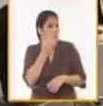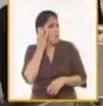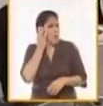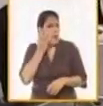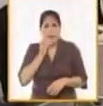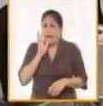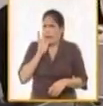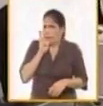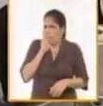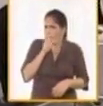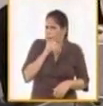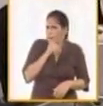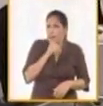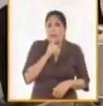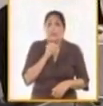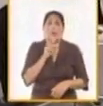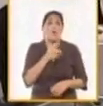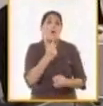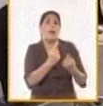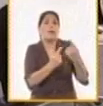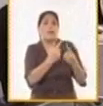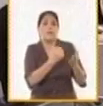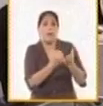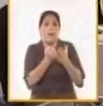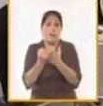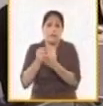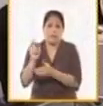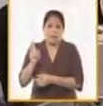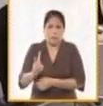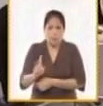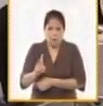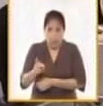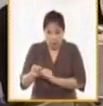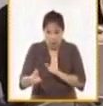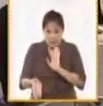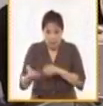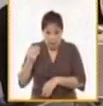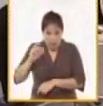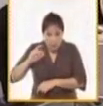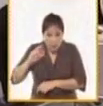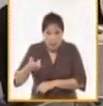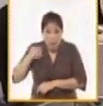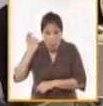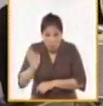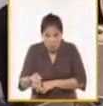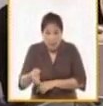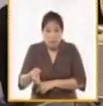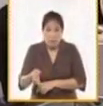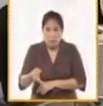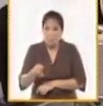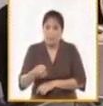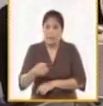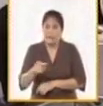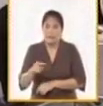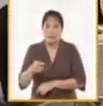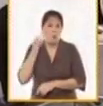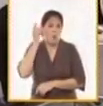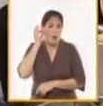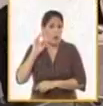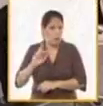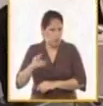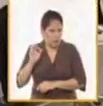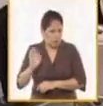bonita aquella que era como una alternativa. O sea, tener que rescatar una figura está tan desacreditada para volverla otra